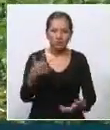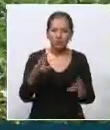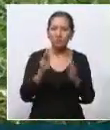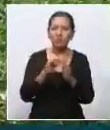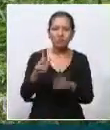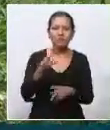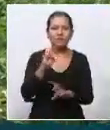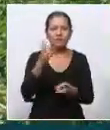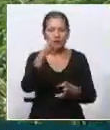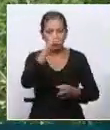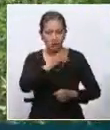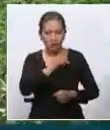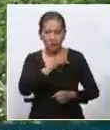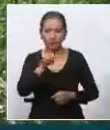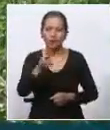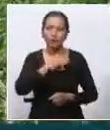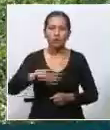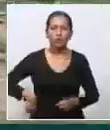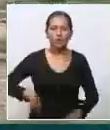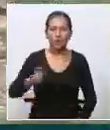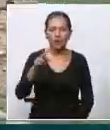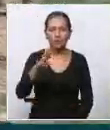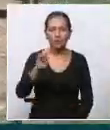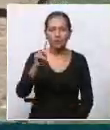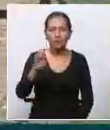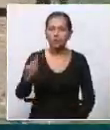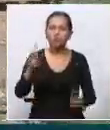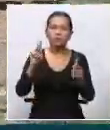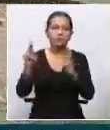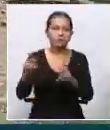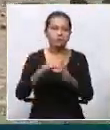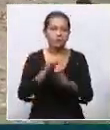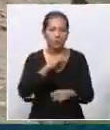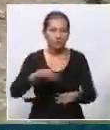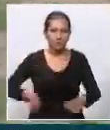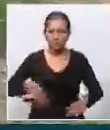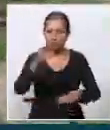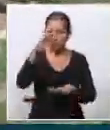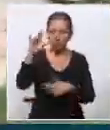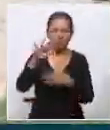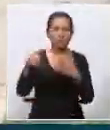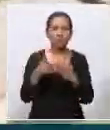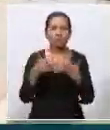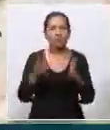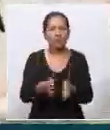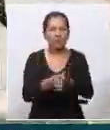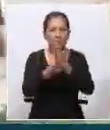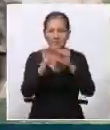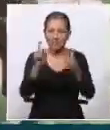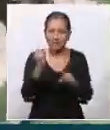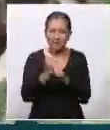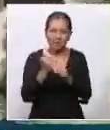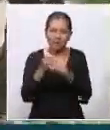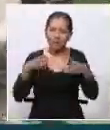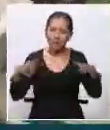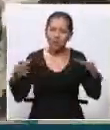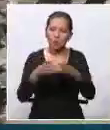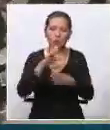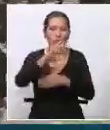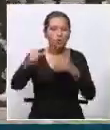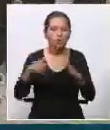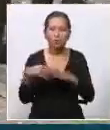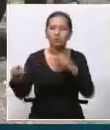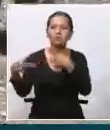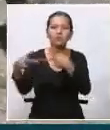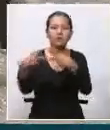de Arvieto y la gobernación de Cochabamba concientizaron a los vecinos a unirse a las tareas de destrucción de criaderos de mosquitos. De